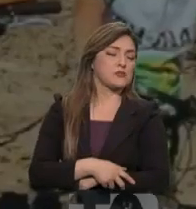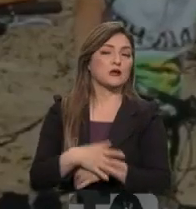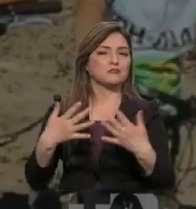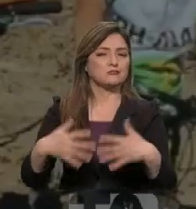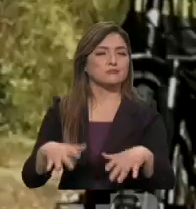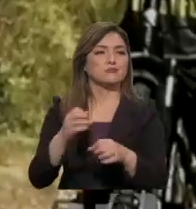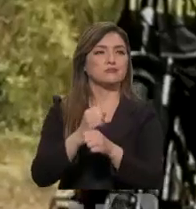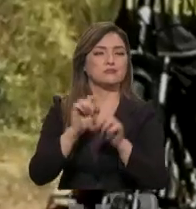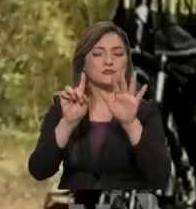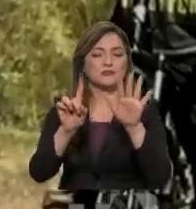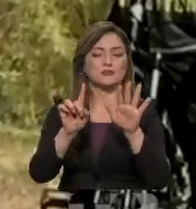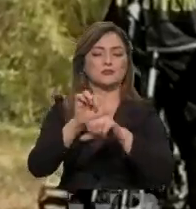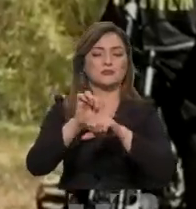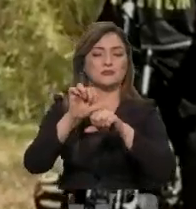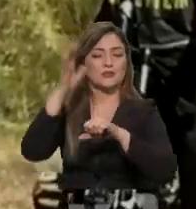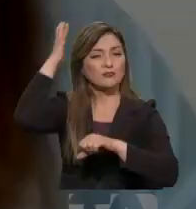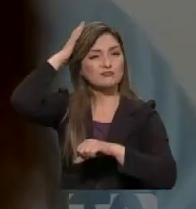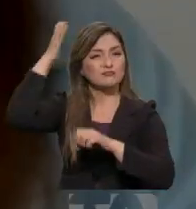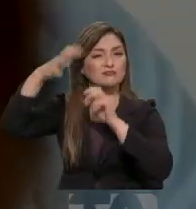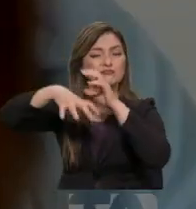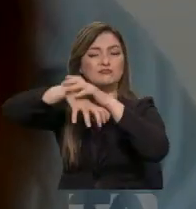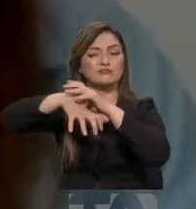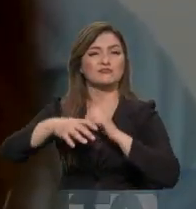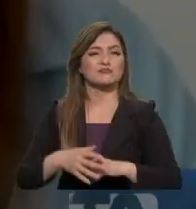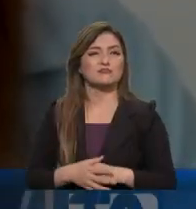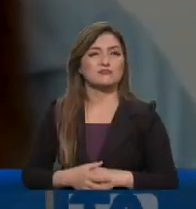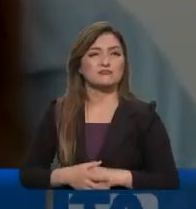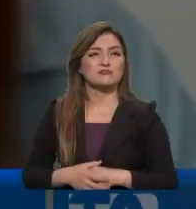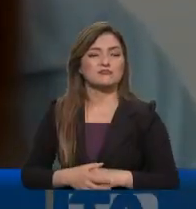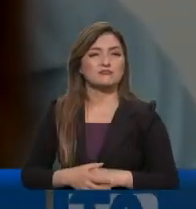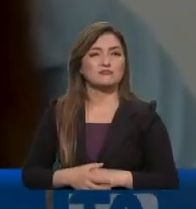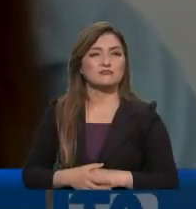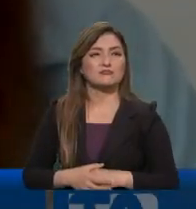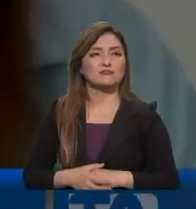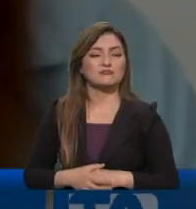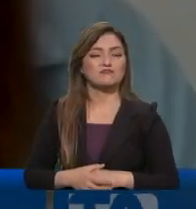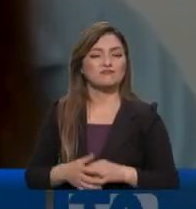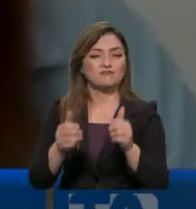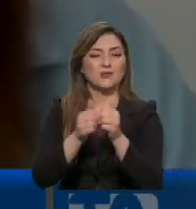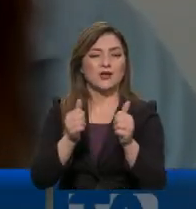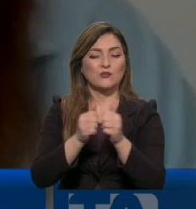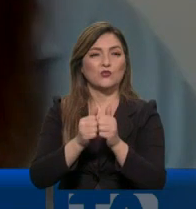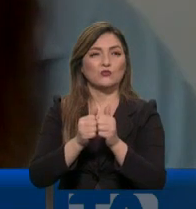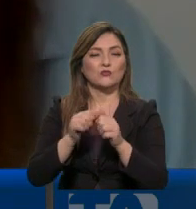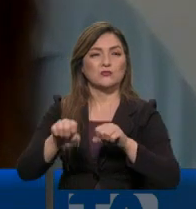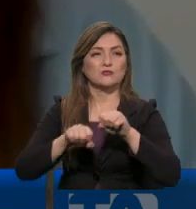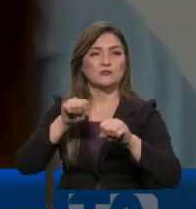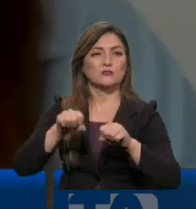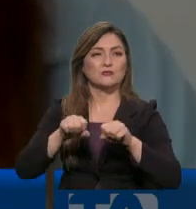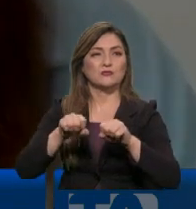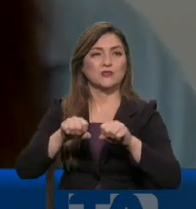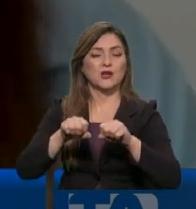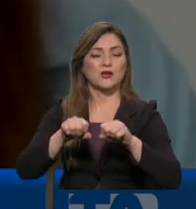le realizaron 6 operaciones en la cabeza. Se golpeó contra una máquina de acero. Él estaba en su bicicleta se